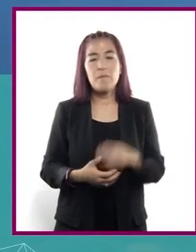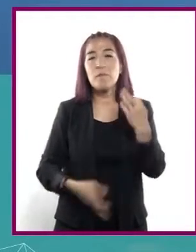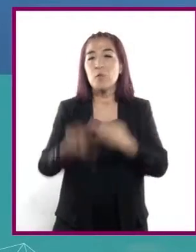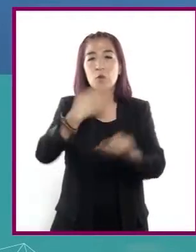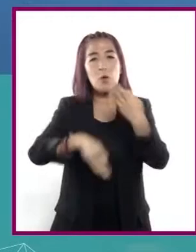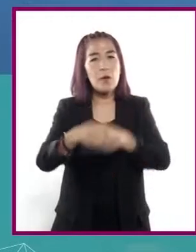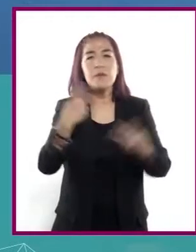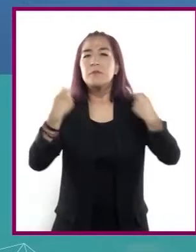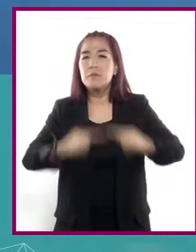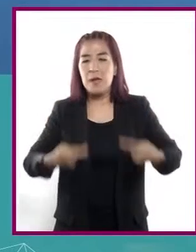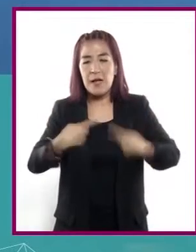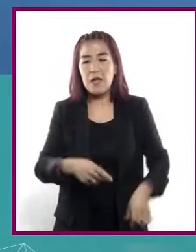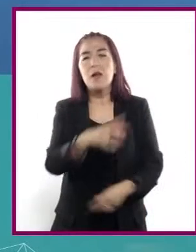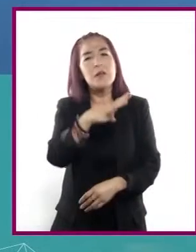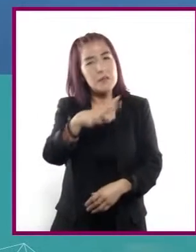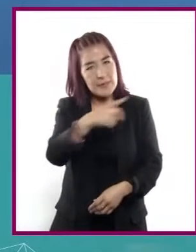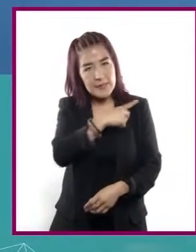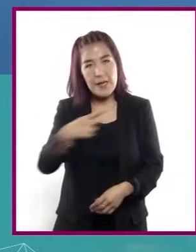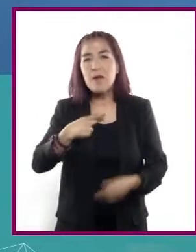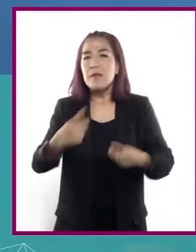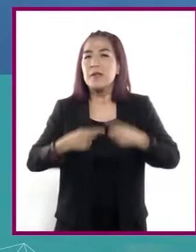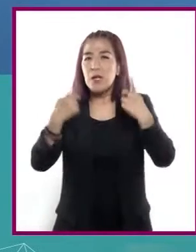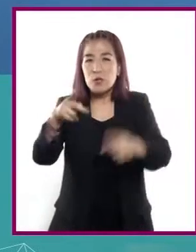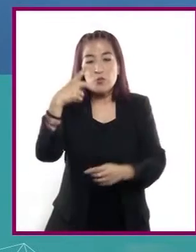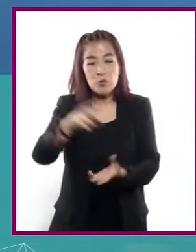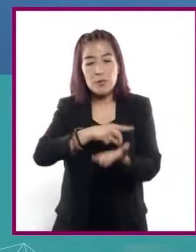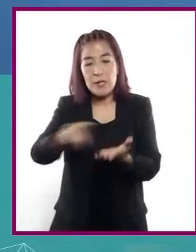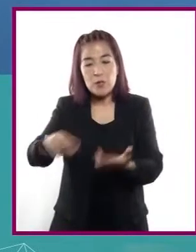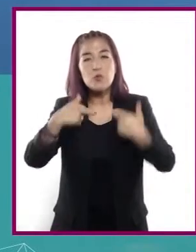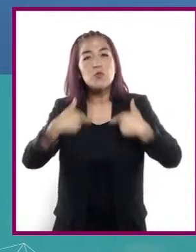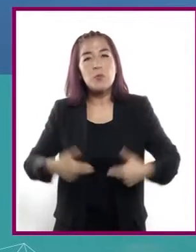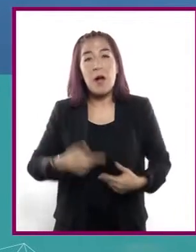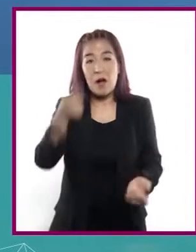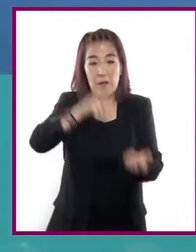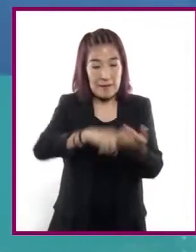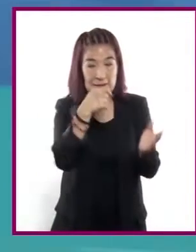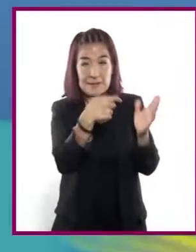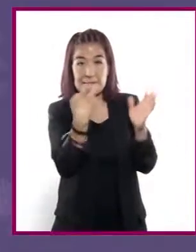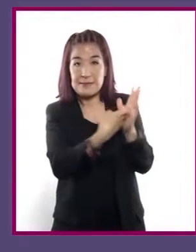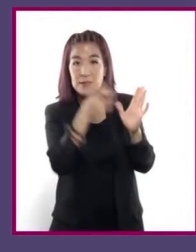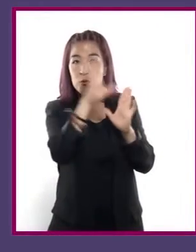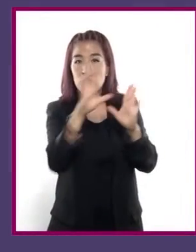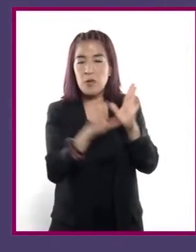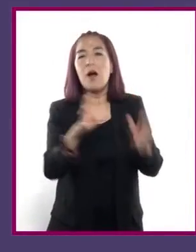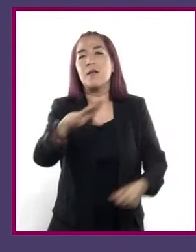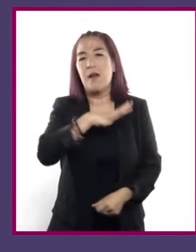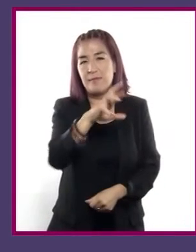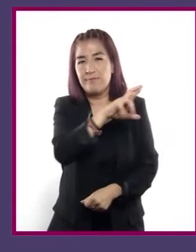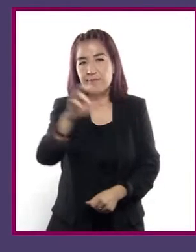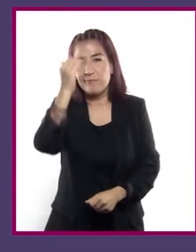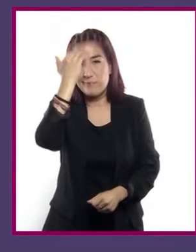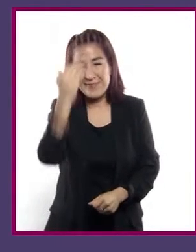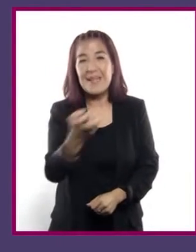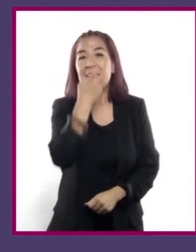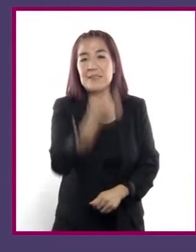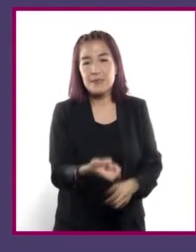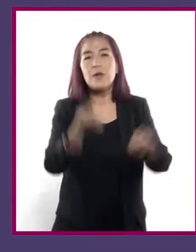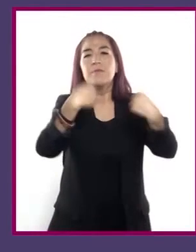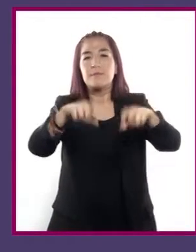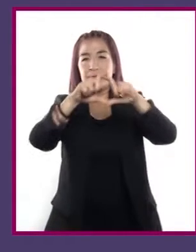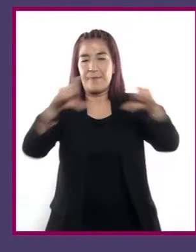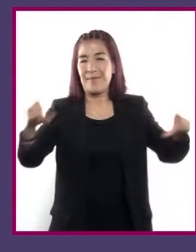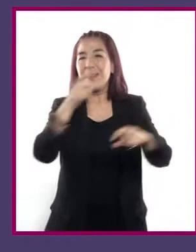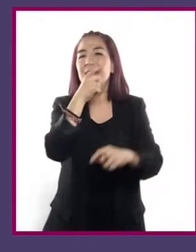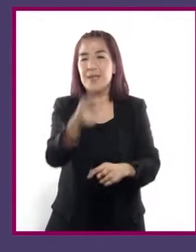personas gozarán de los derechos humanos reconocidos en esta Constitución. En un siguiente párrafo